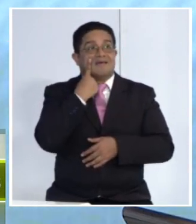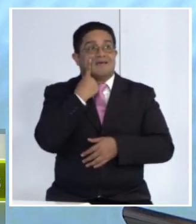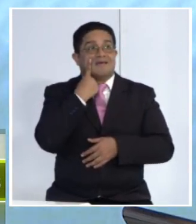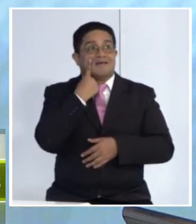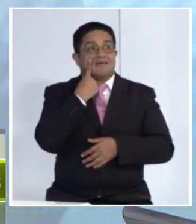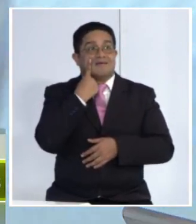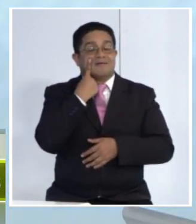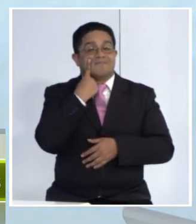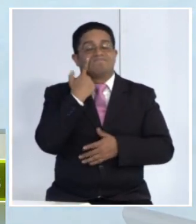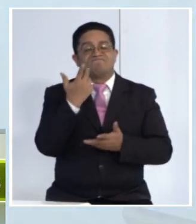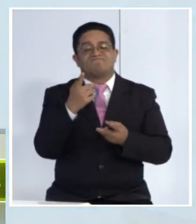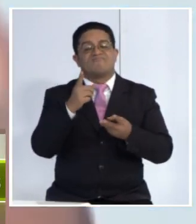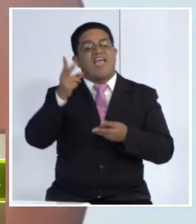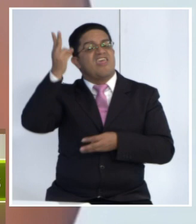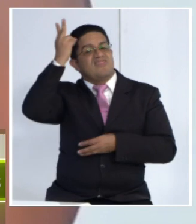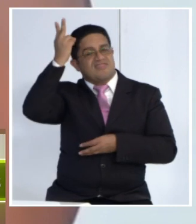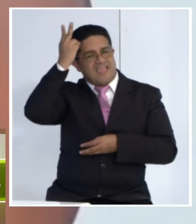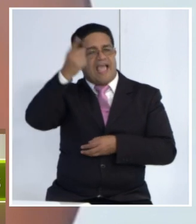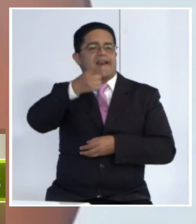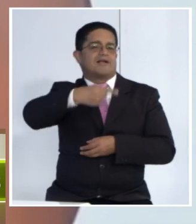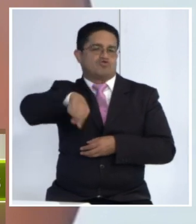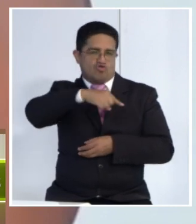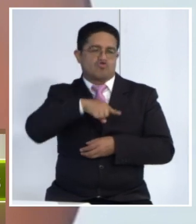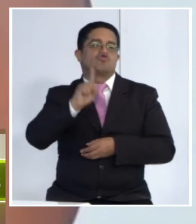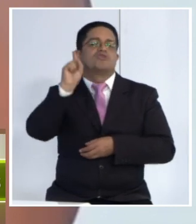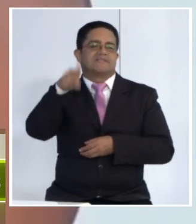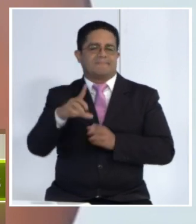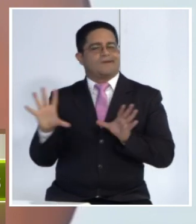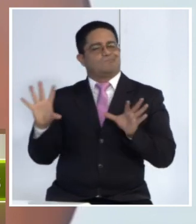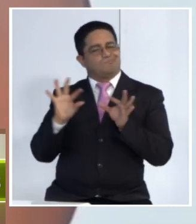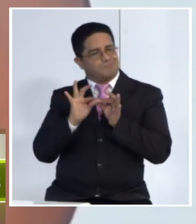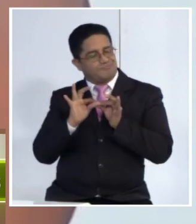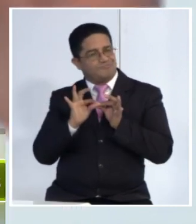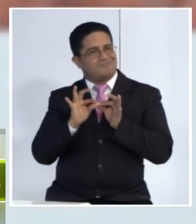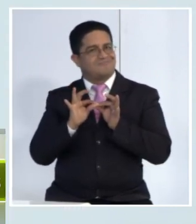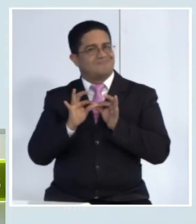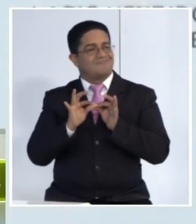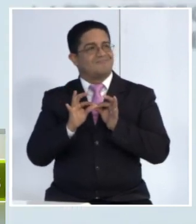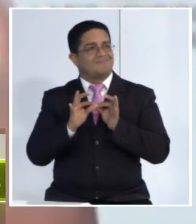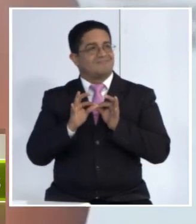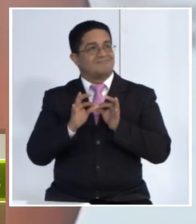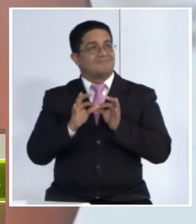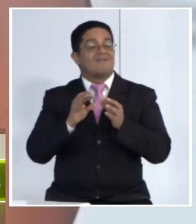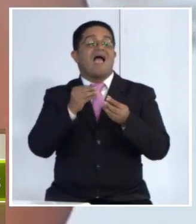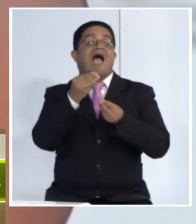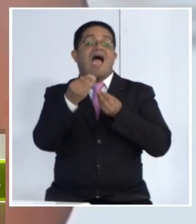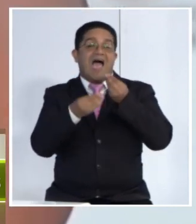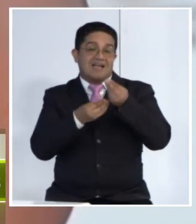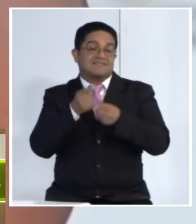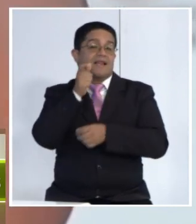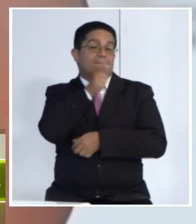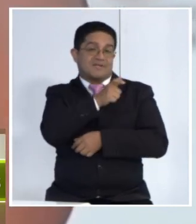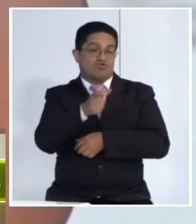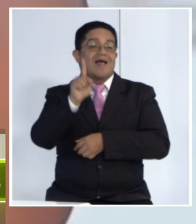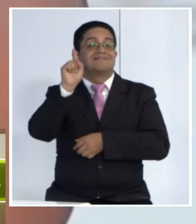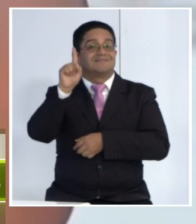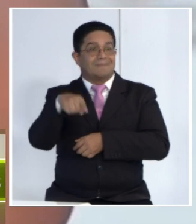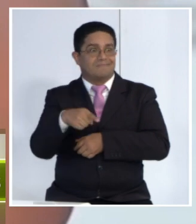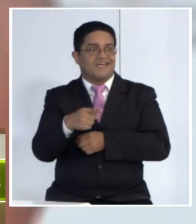factor indígena, que nosotros estamos dentro de esa rosa y esa mezcla, hace que desde el punto de vista genético también